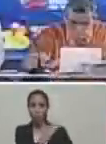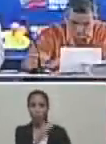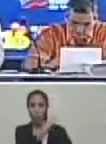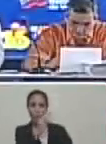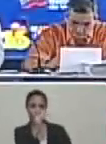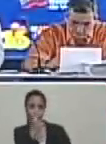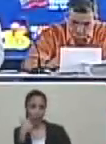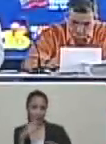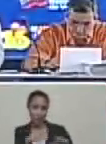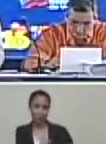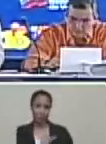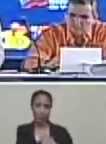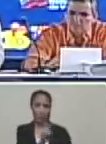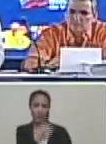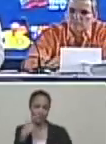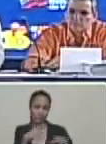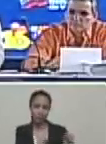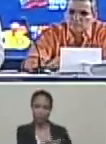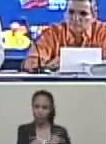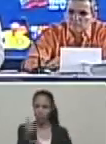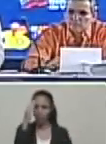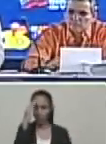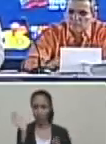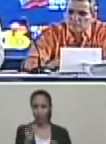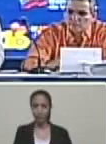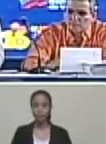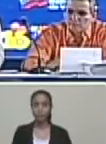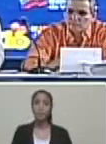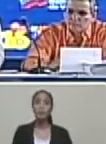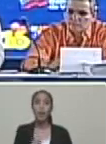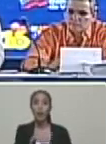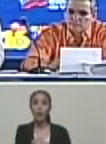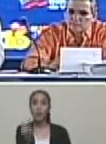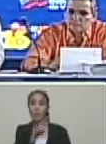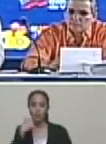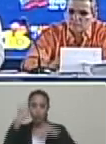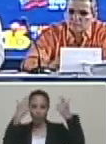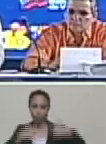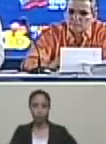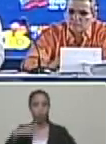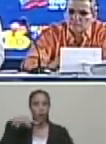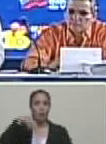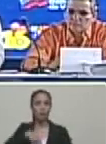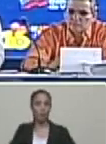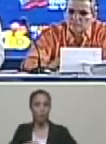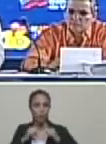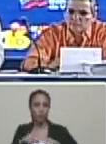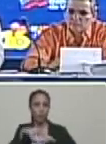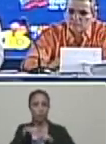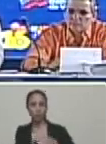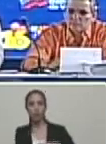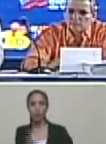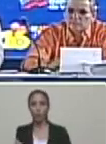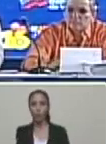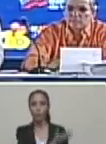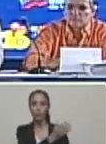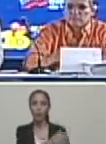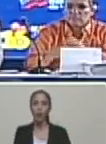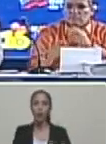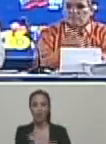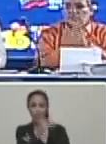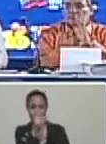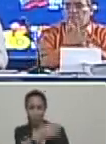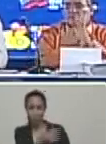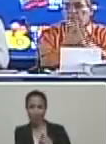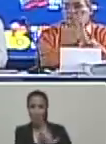para intervenir a Venezuela. Ustedes lo saben ya, ¿verdad? Y el pueblo venezolano se plantó de pie y derrotamos el show de la